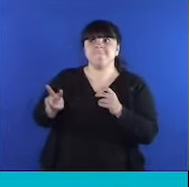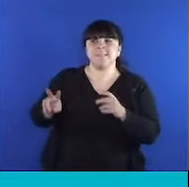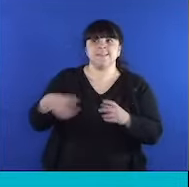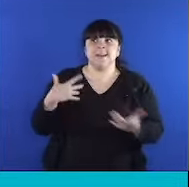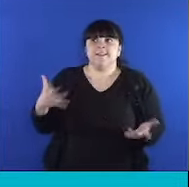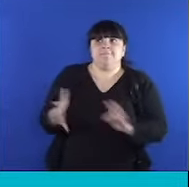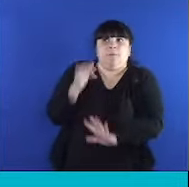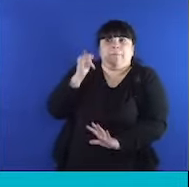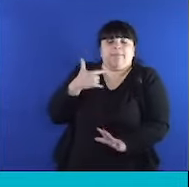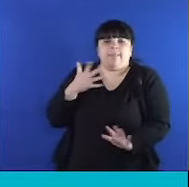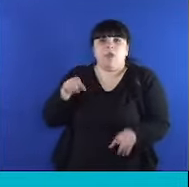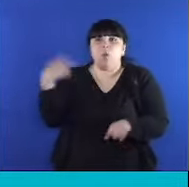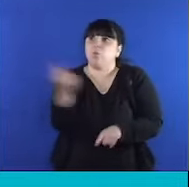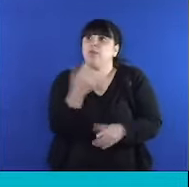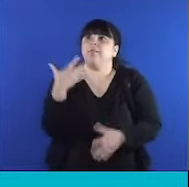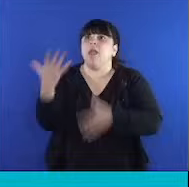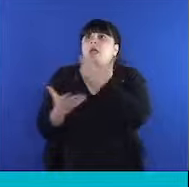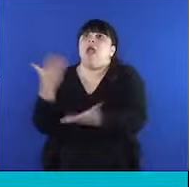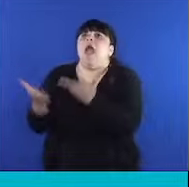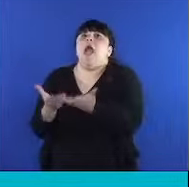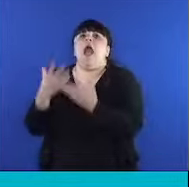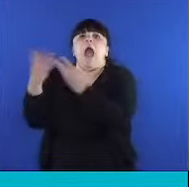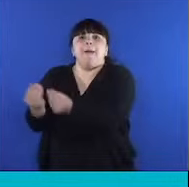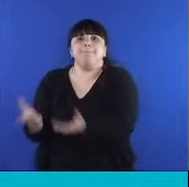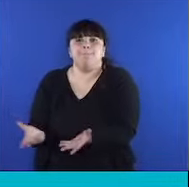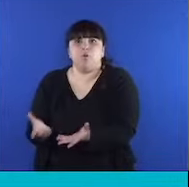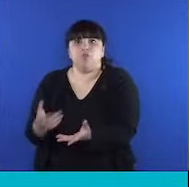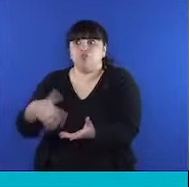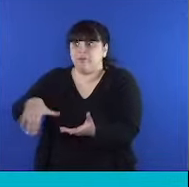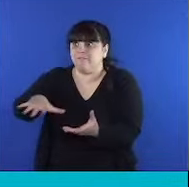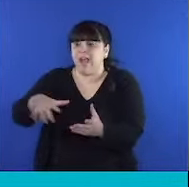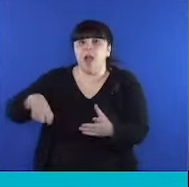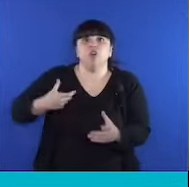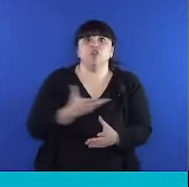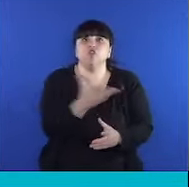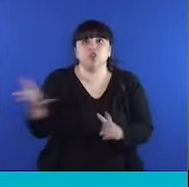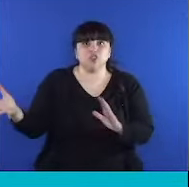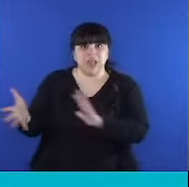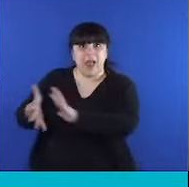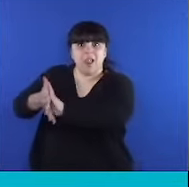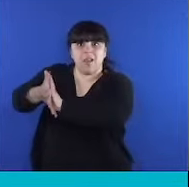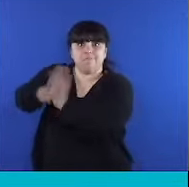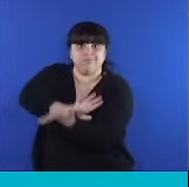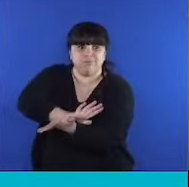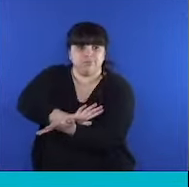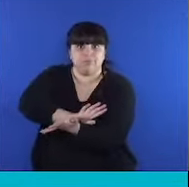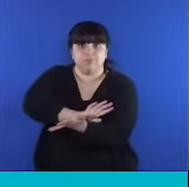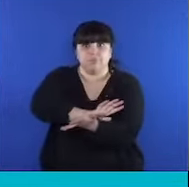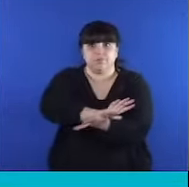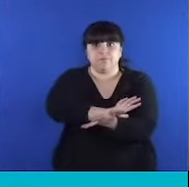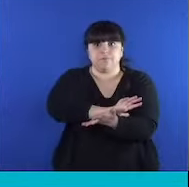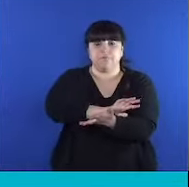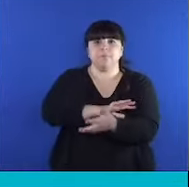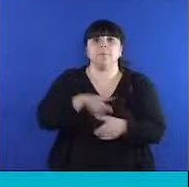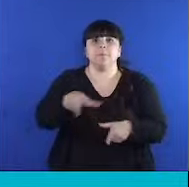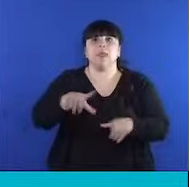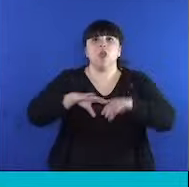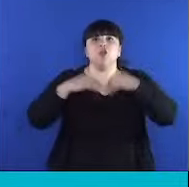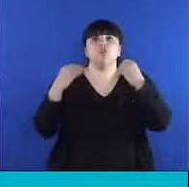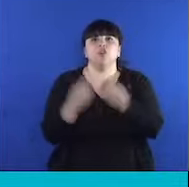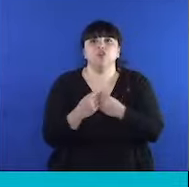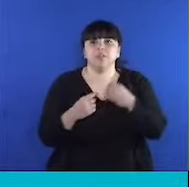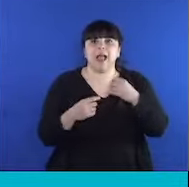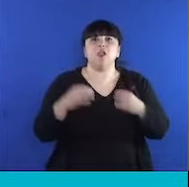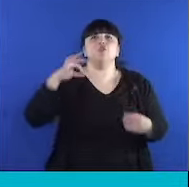este colaboracionismo se está avanzando en una masacre social. Se han cerrado más de 270.000